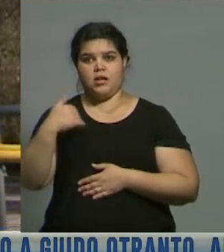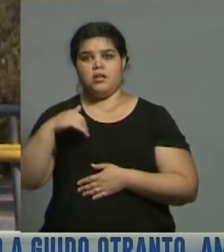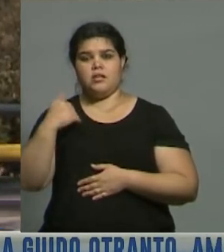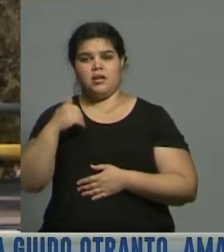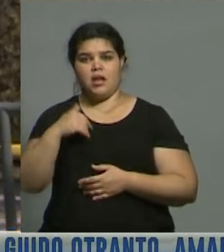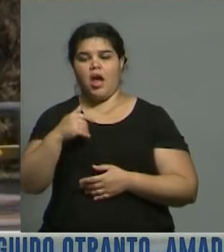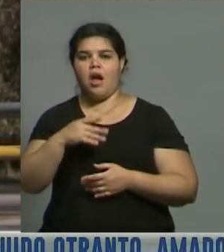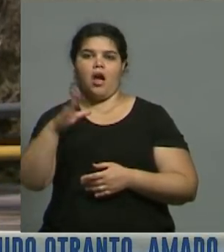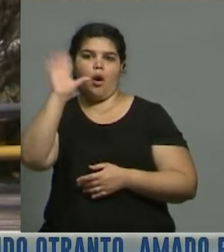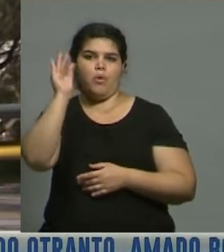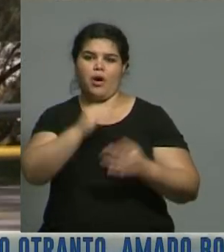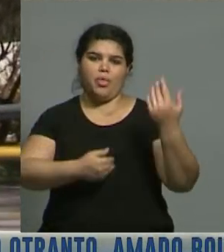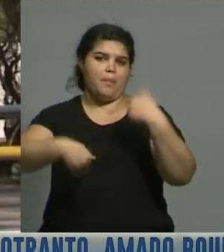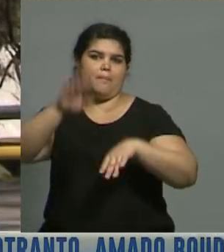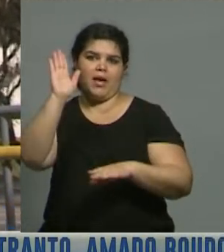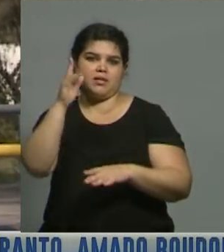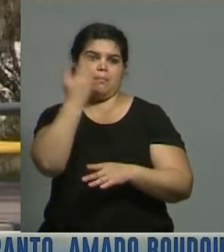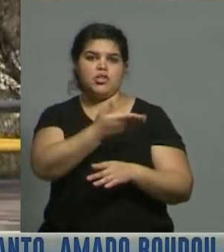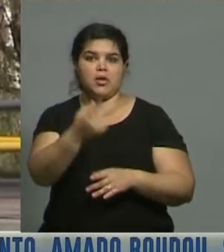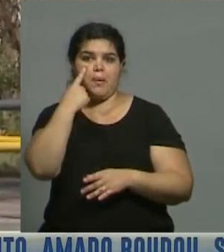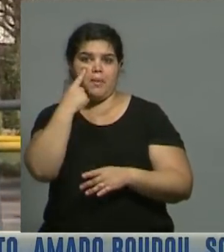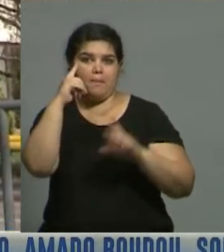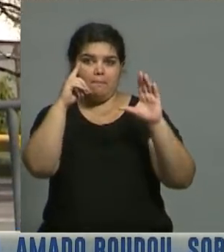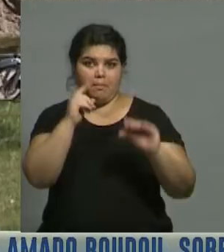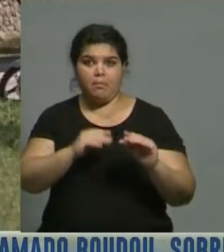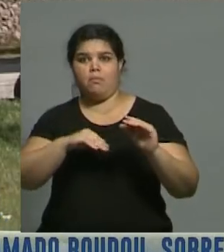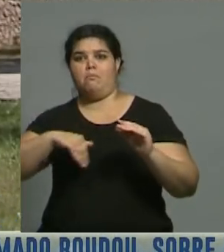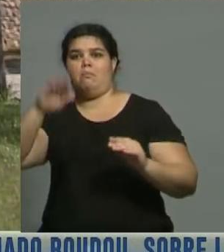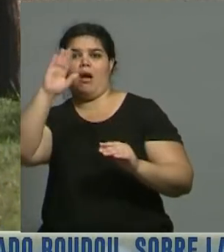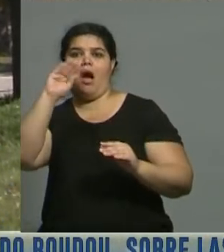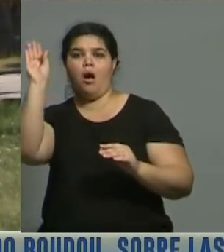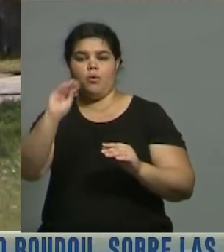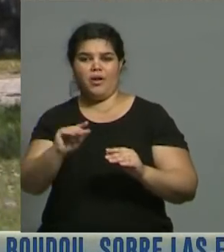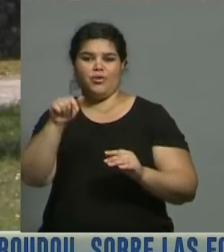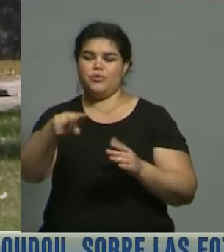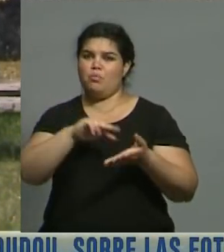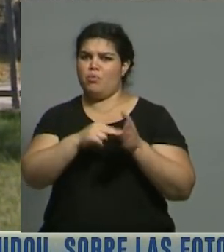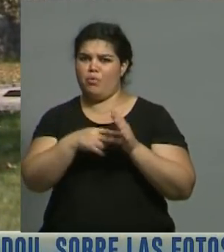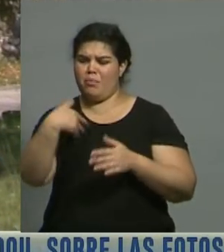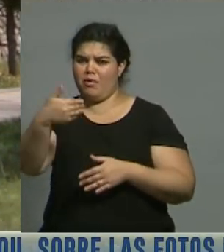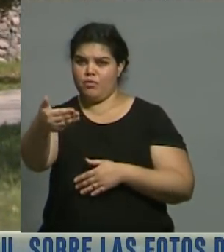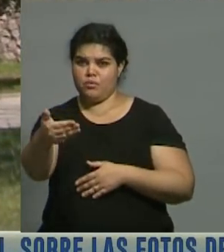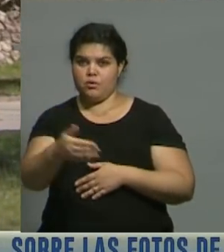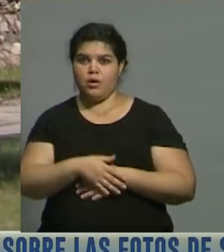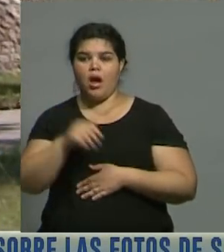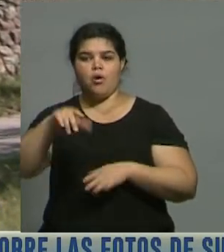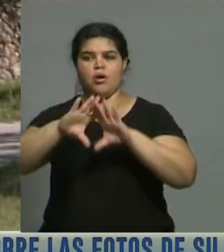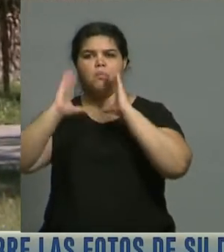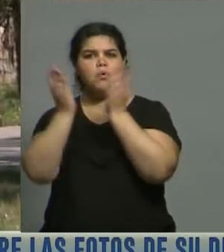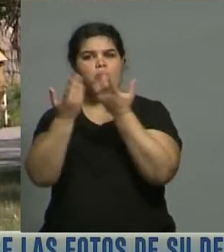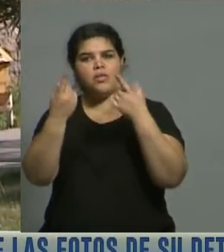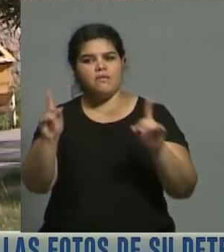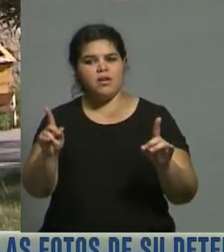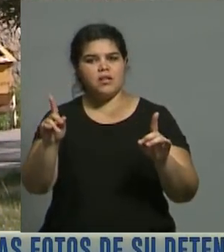cantidad de habitantes, la Argentina. Entonces eso en el futuro termina siendo un problema. El mundo va hacia otro segmento